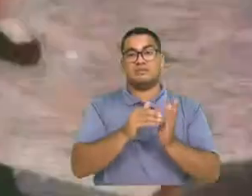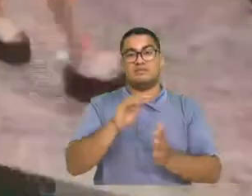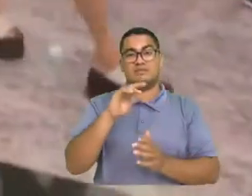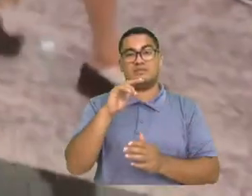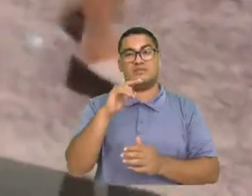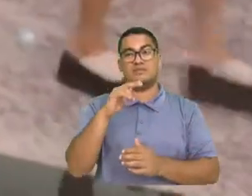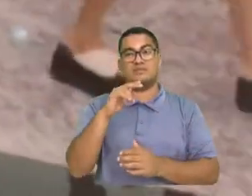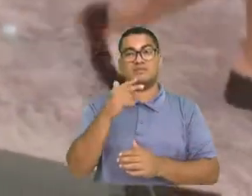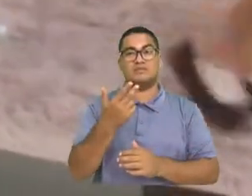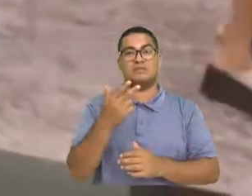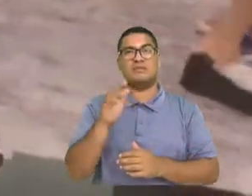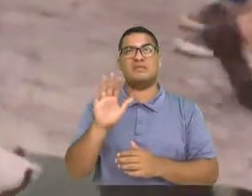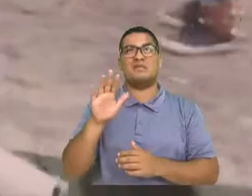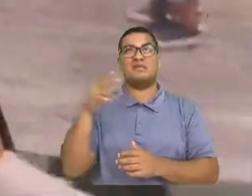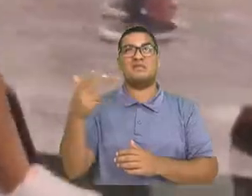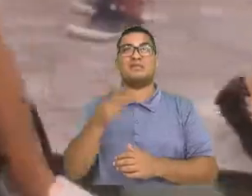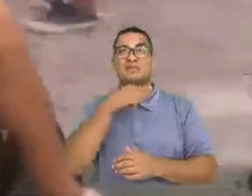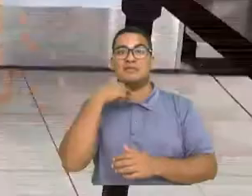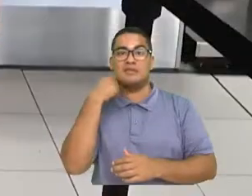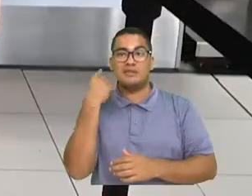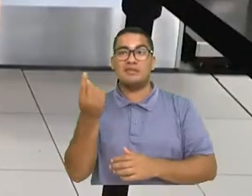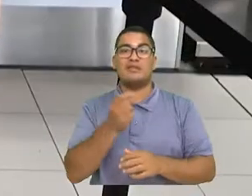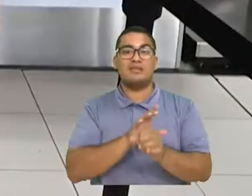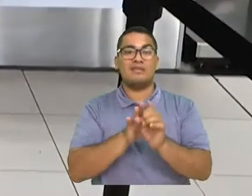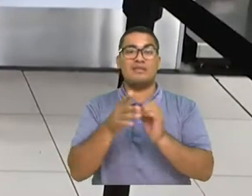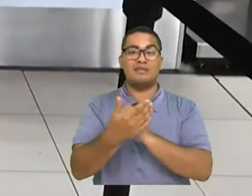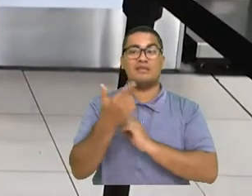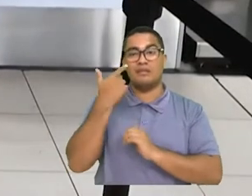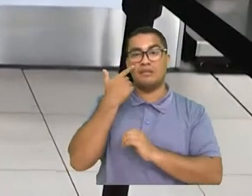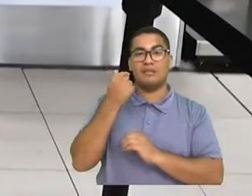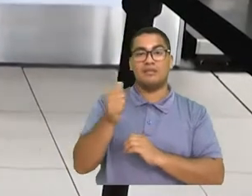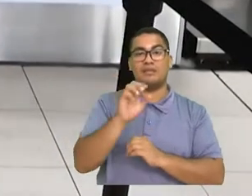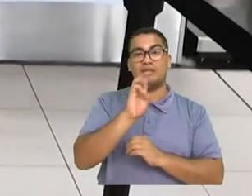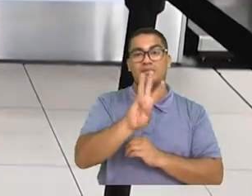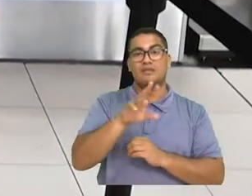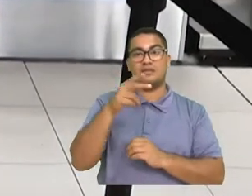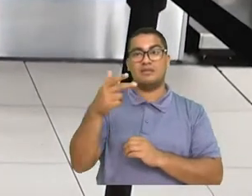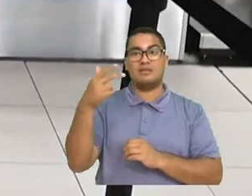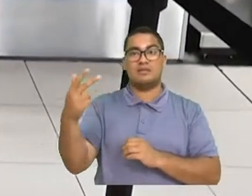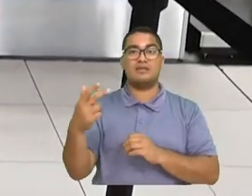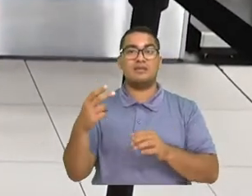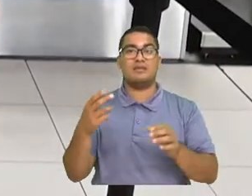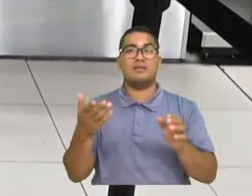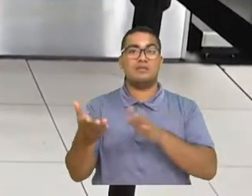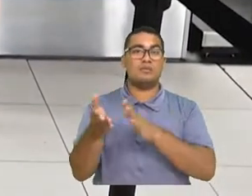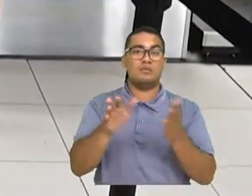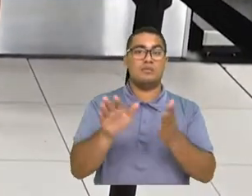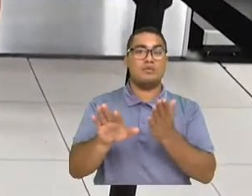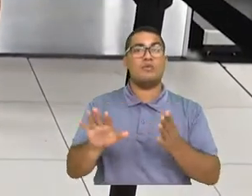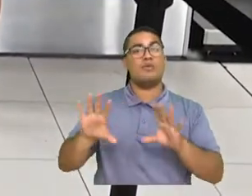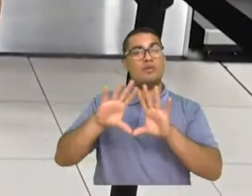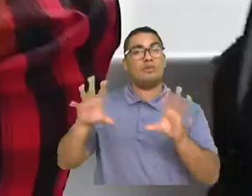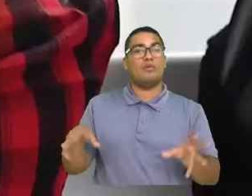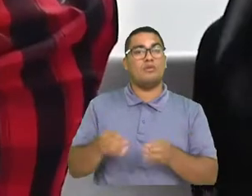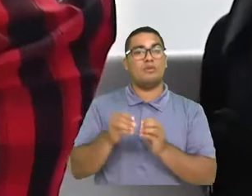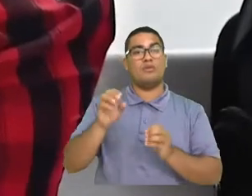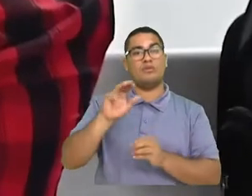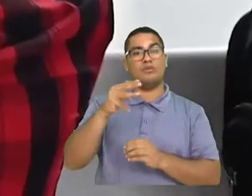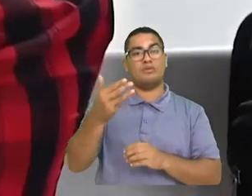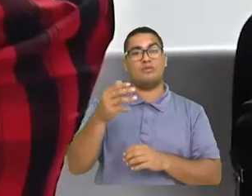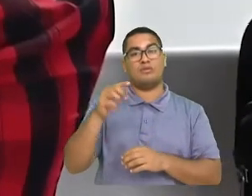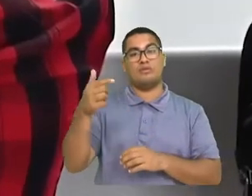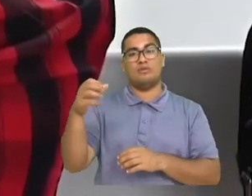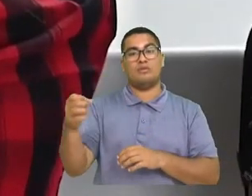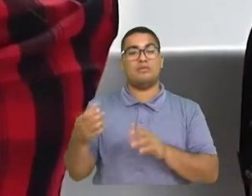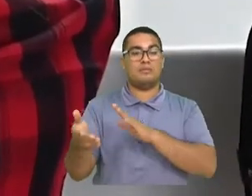7.858 diagnósticos positivos y reconoce 388 fallecimientos, pero esa cifra asciende a 970 decesos si se